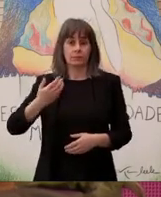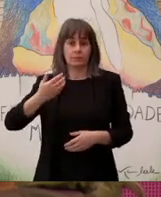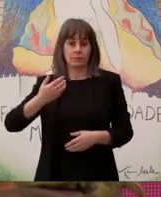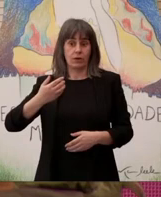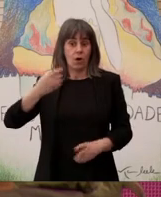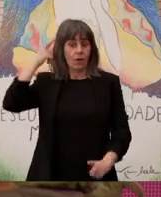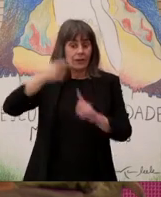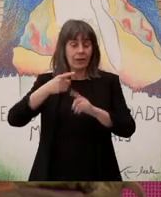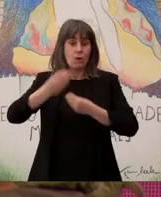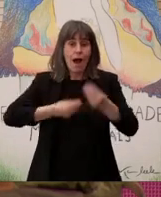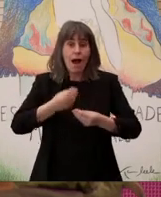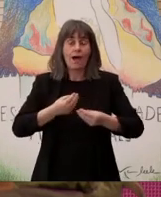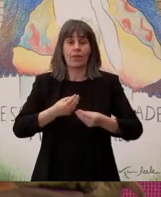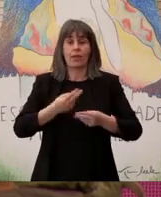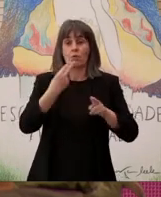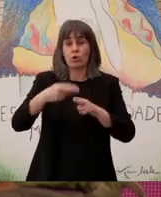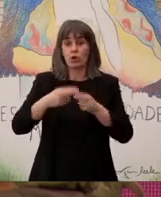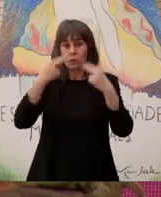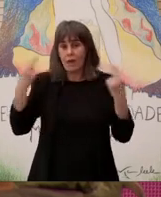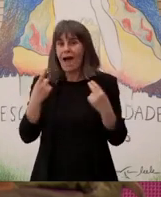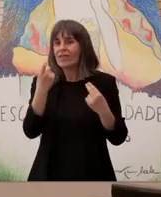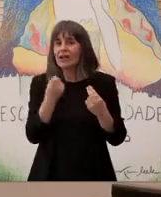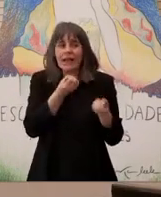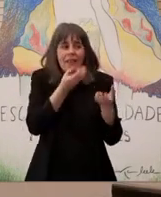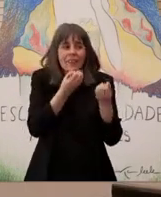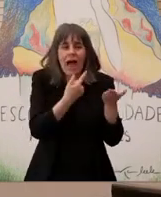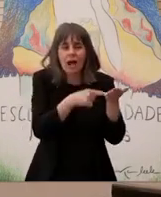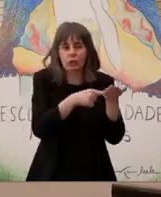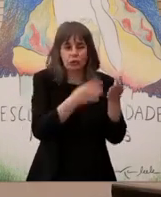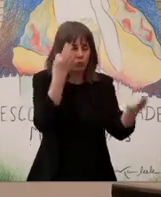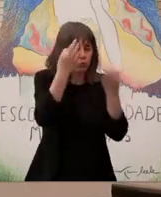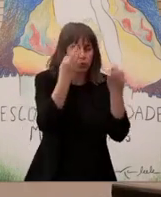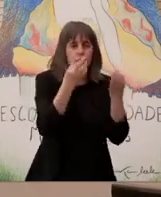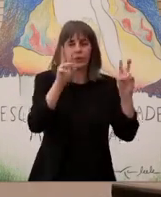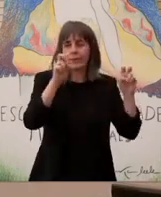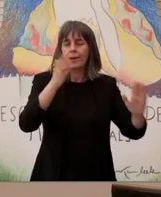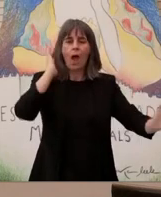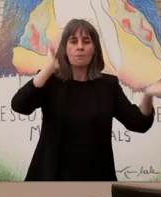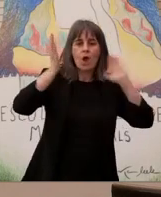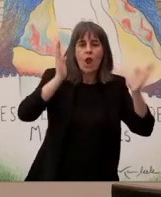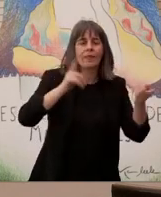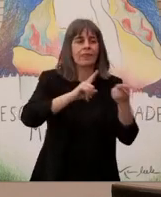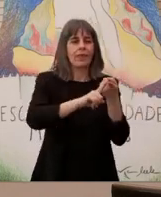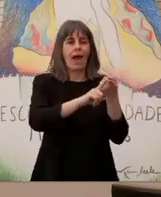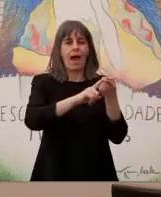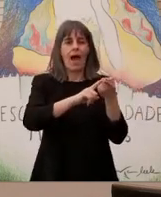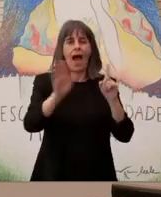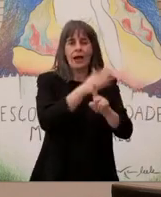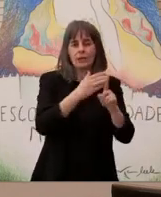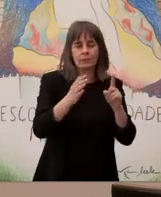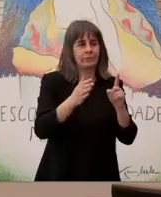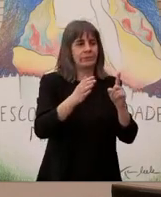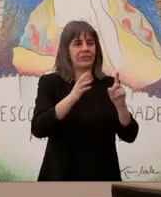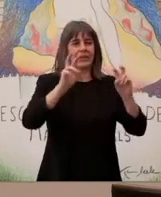concretos la situación de violencias agresiones sexuales fenda de género no ha ido laboral cultura